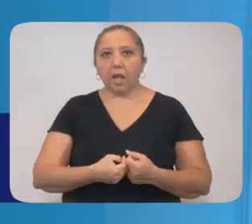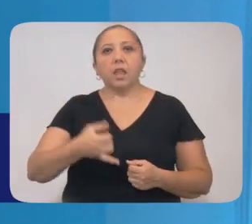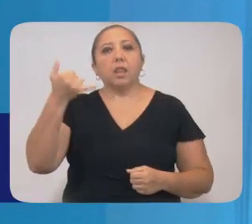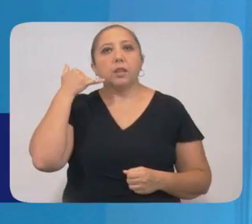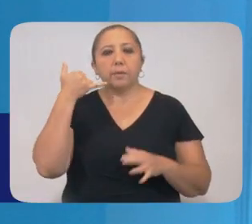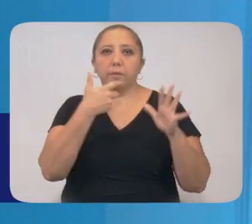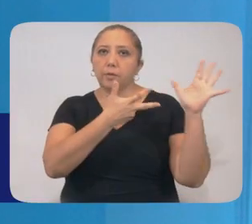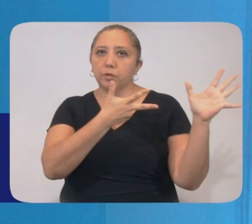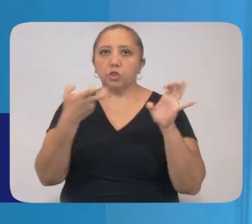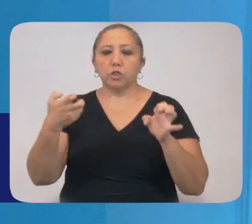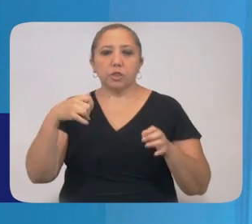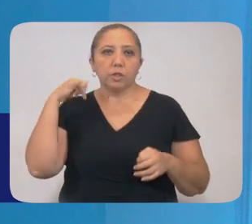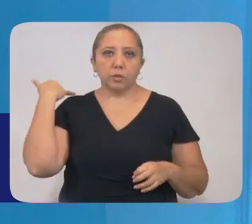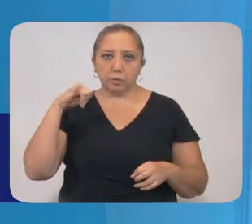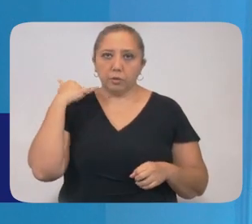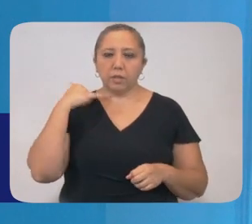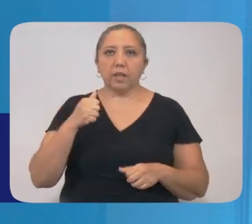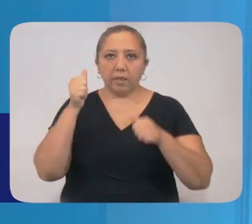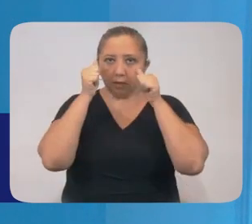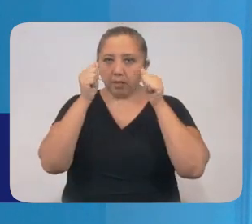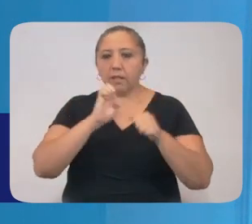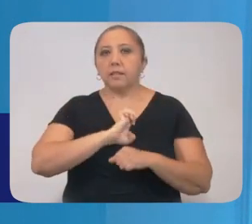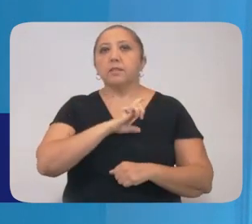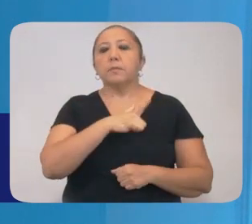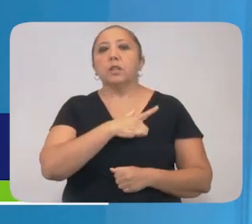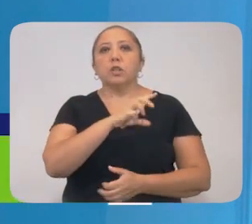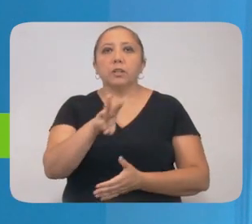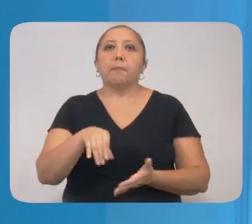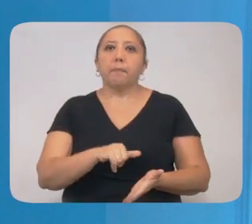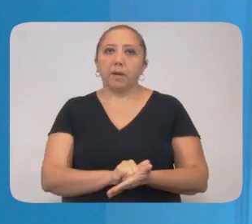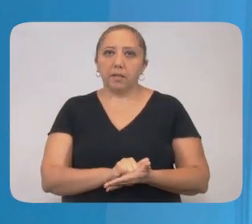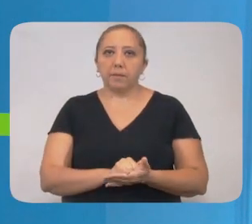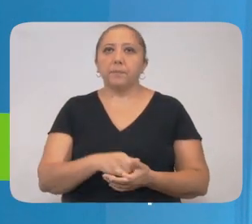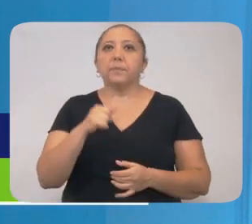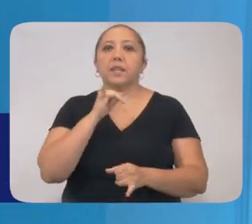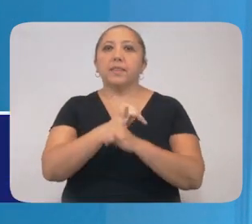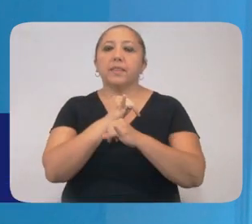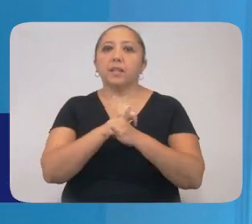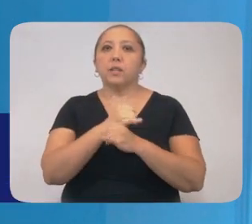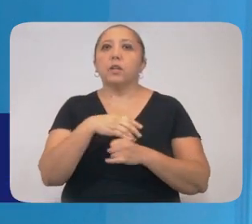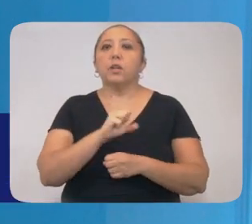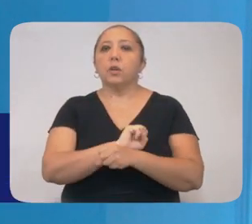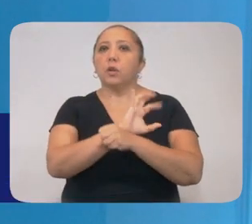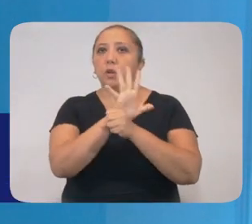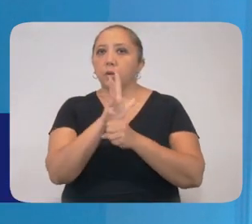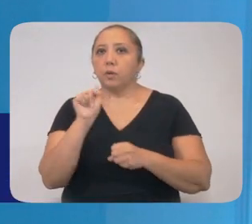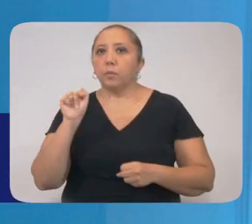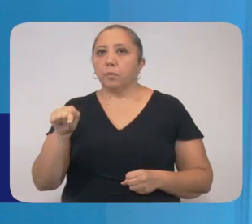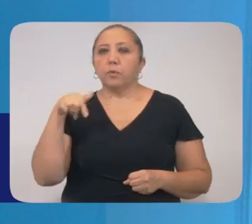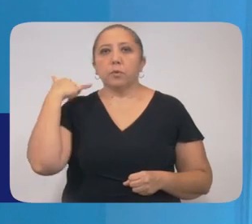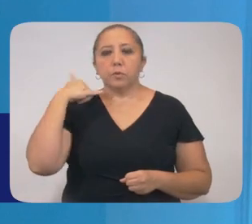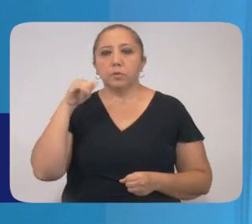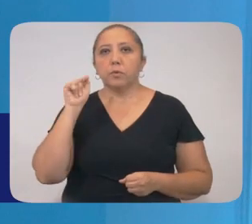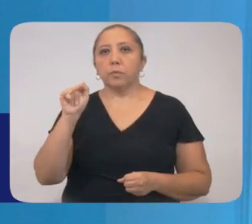línea telefónica 800 Yucatán atiende en español y en maya. La página de internet